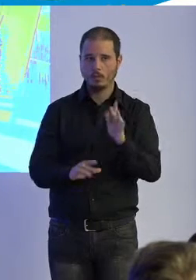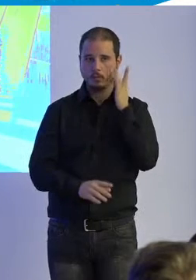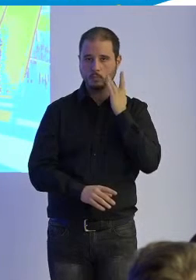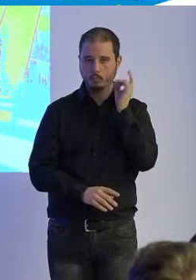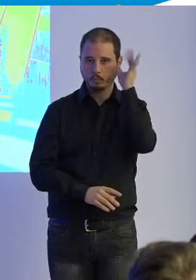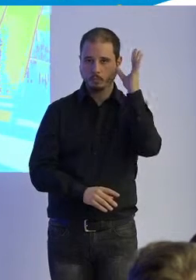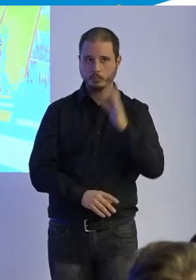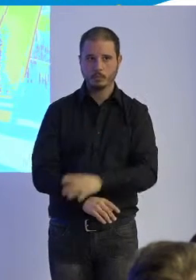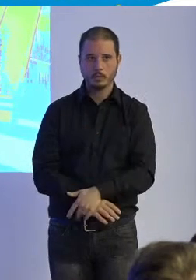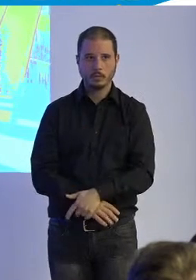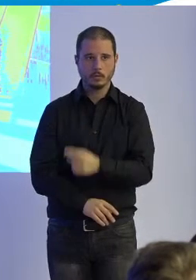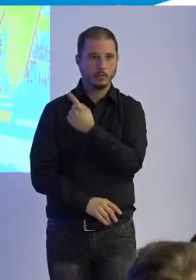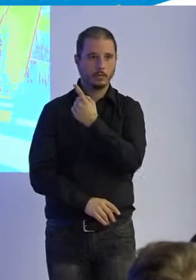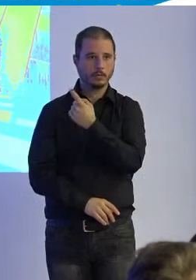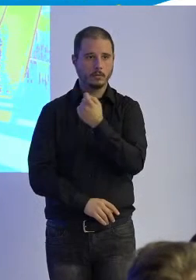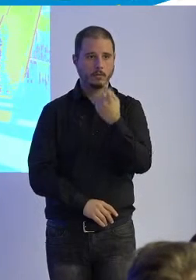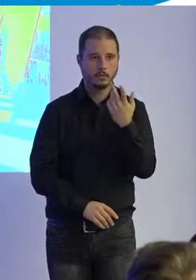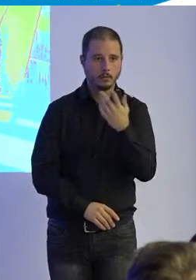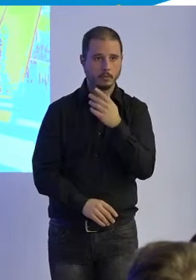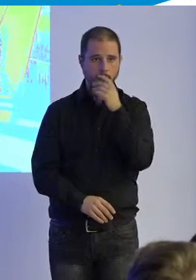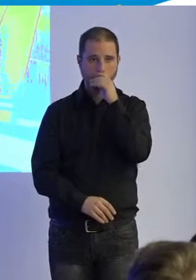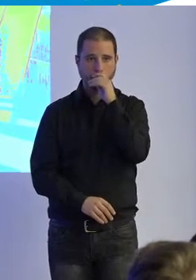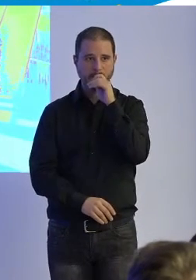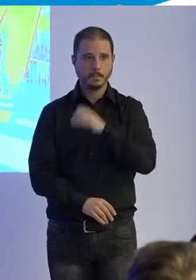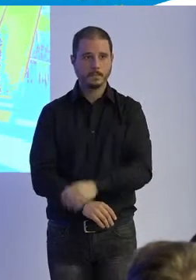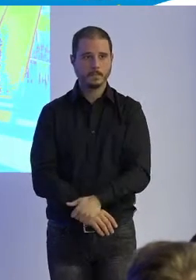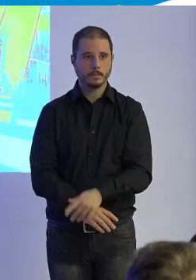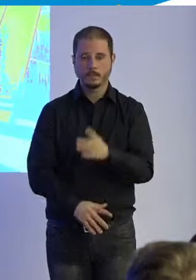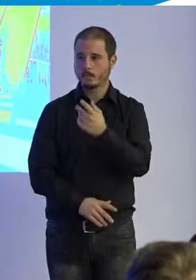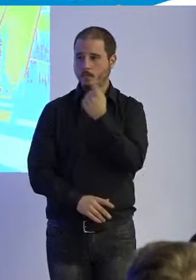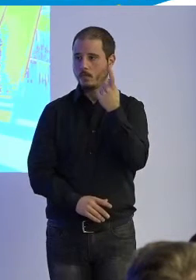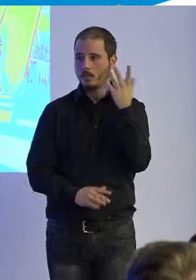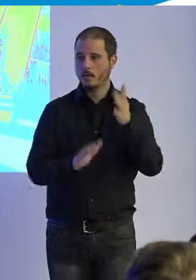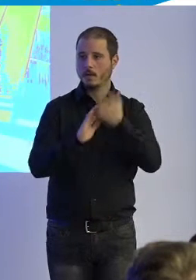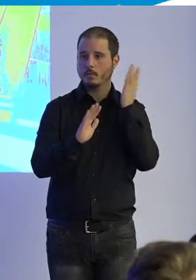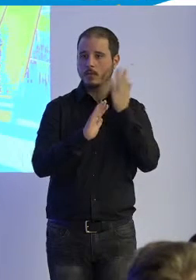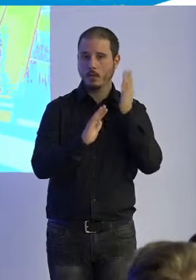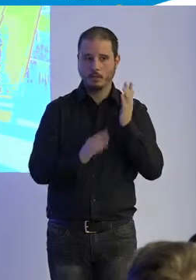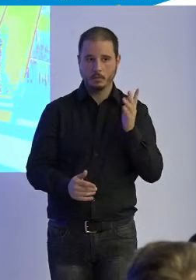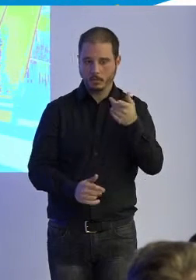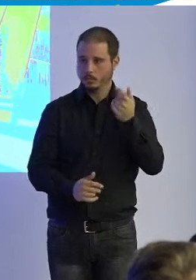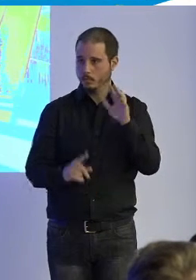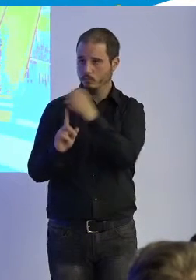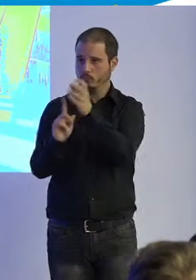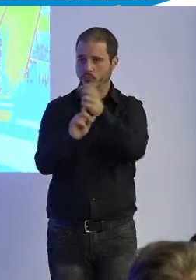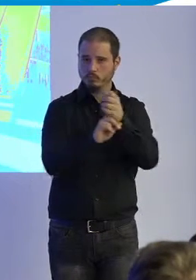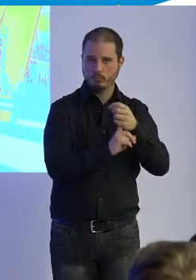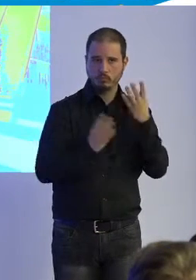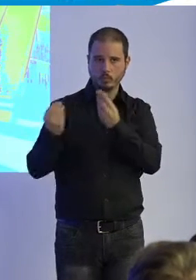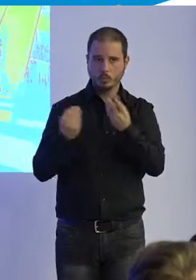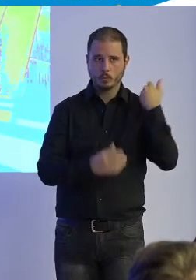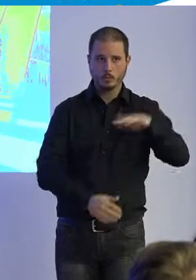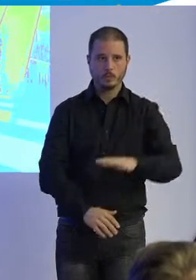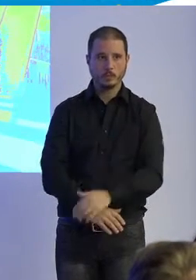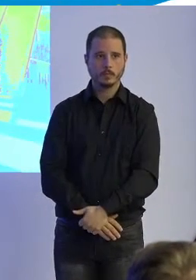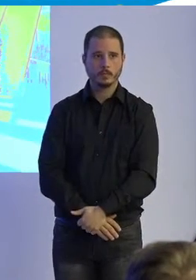¿Vale? Solo falta el hyperdrive y poco más. O sea, todavía nos podemos mover a la velocidad de la luz, pero ya están en ello. ¿Vale? Esto era una sala en una nave